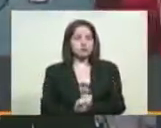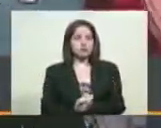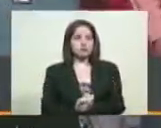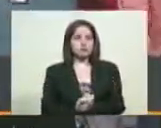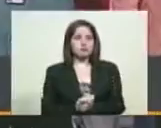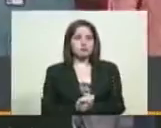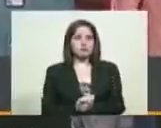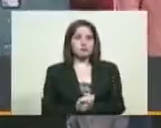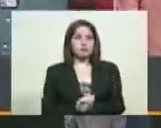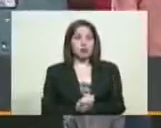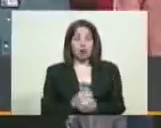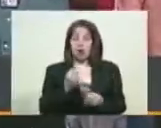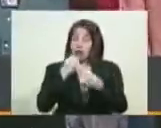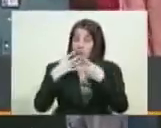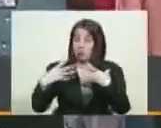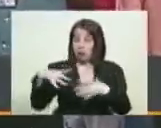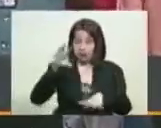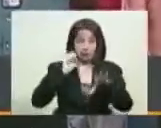A buen entendedor,